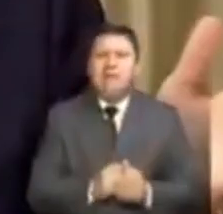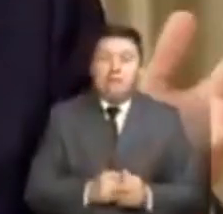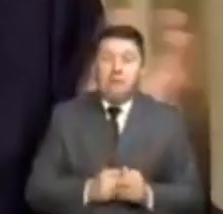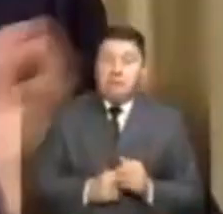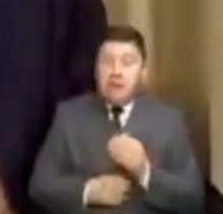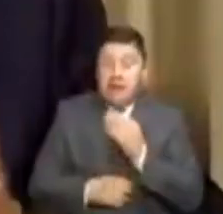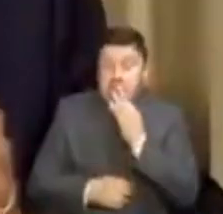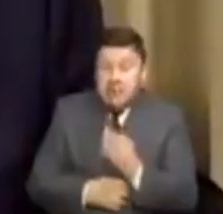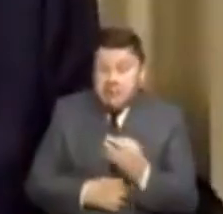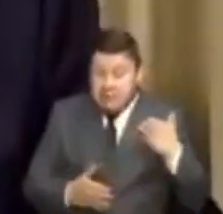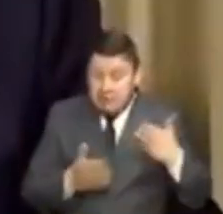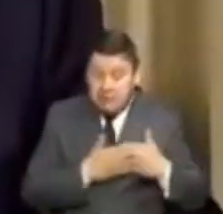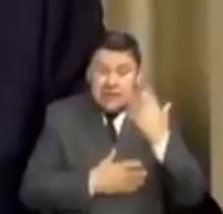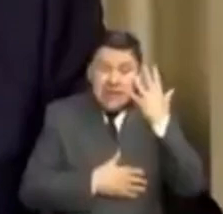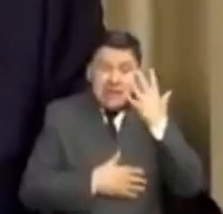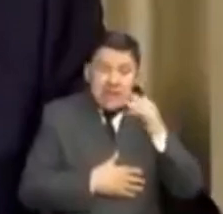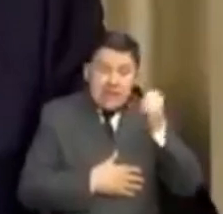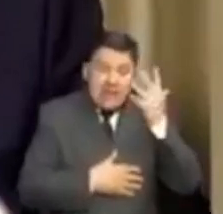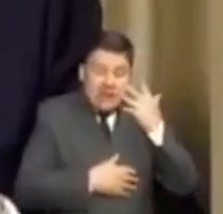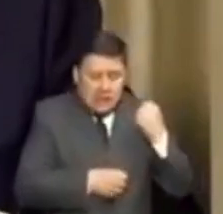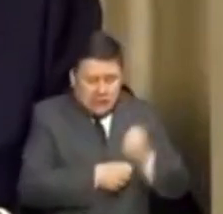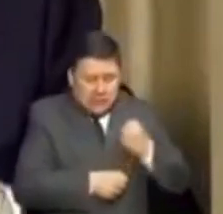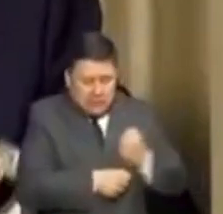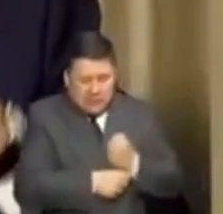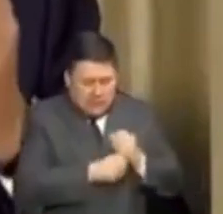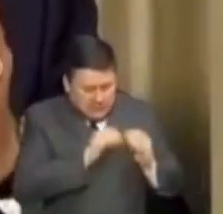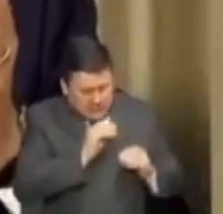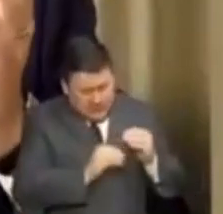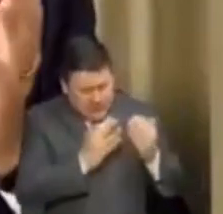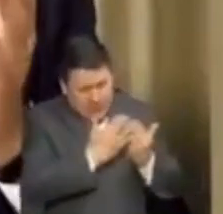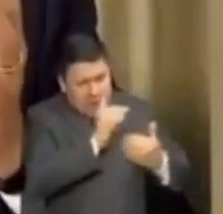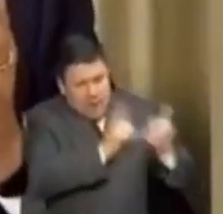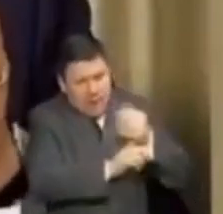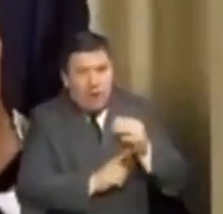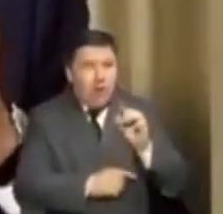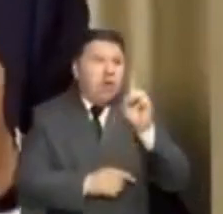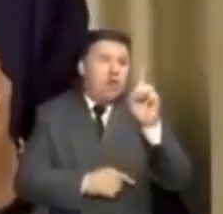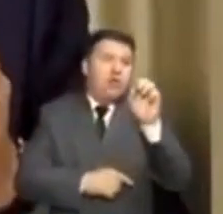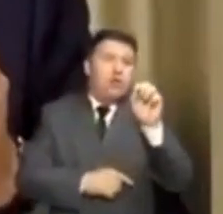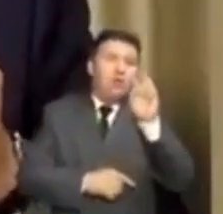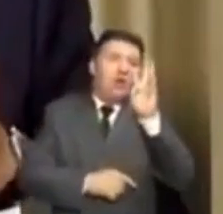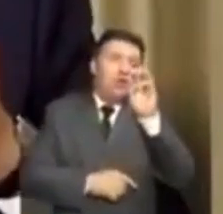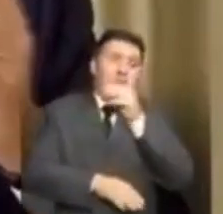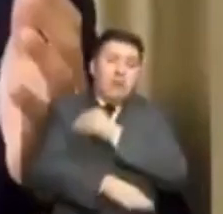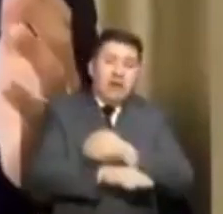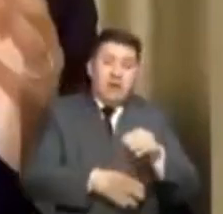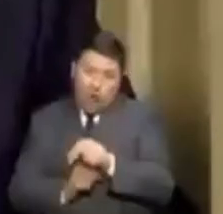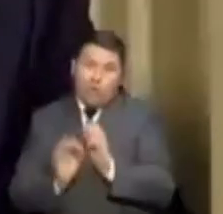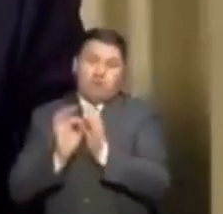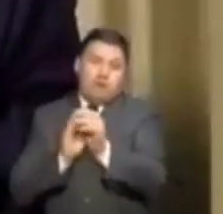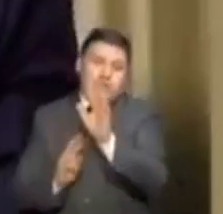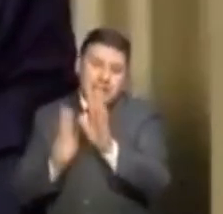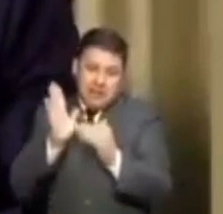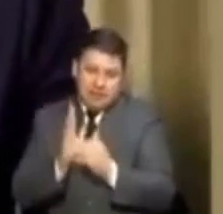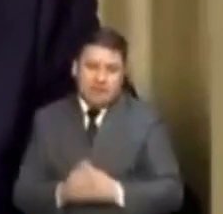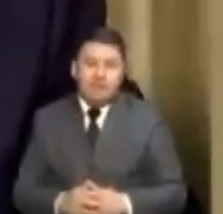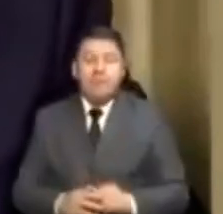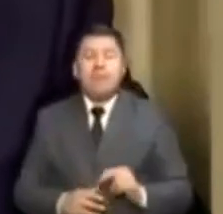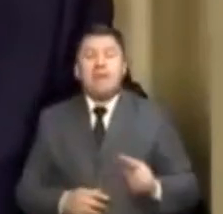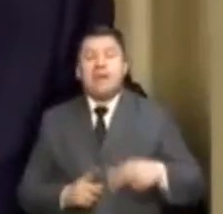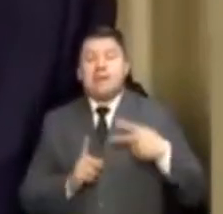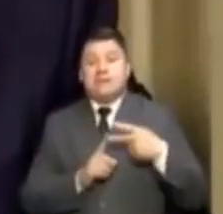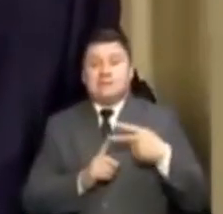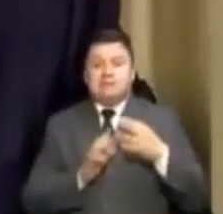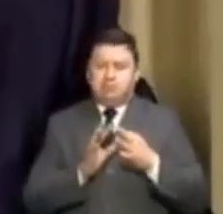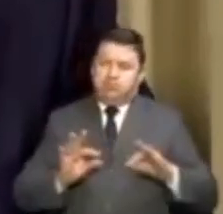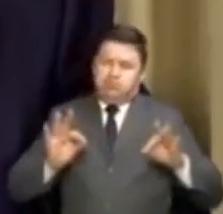aquí los dejo con el video, espero sea pues de su interés y nos vemos en una próxima ocasión. El segundo programa al que quiero